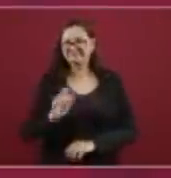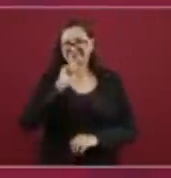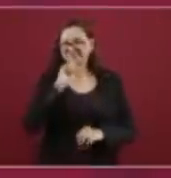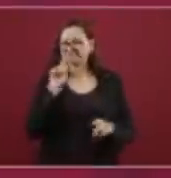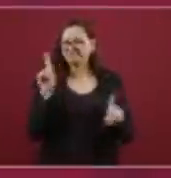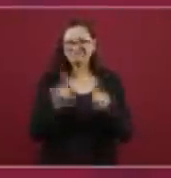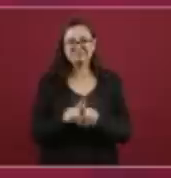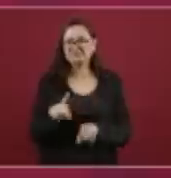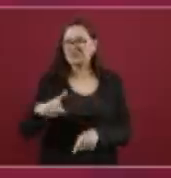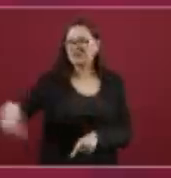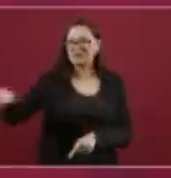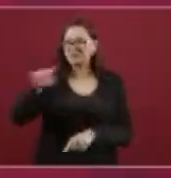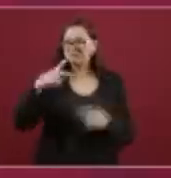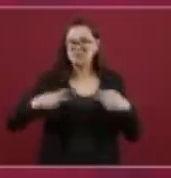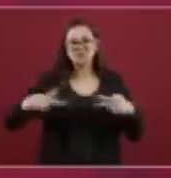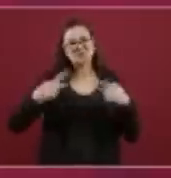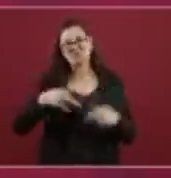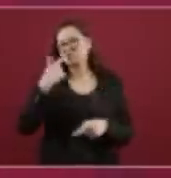porque